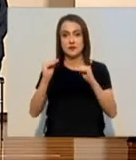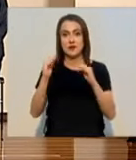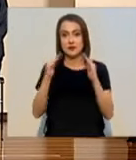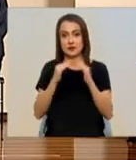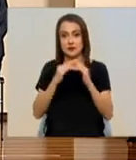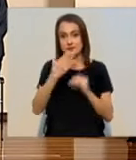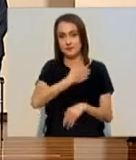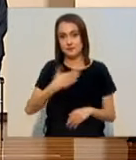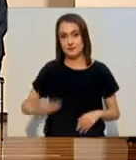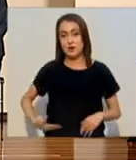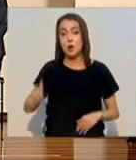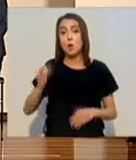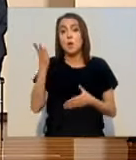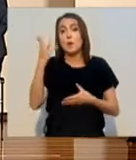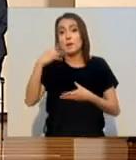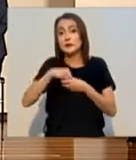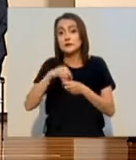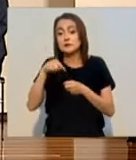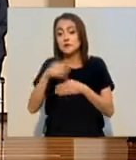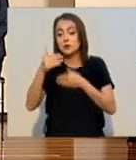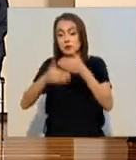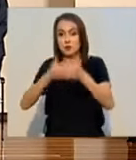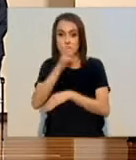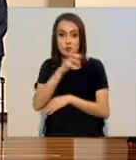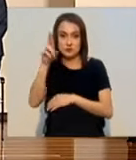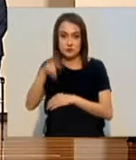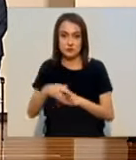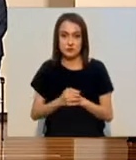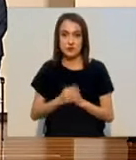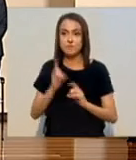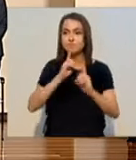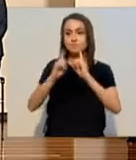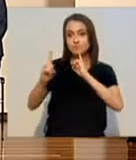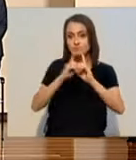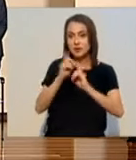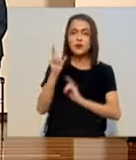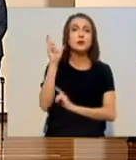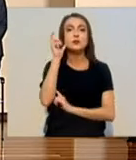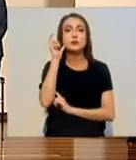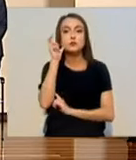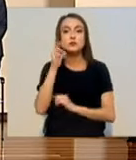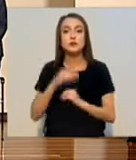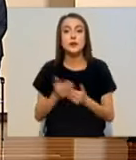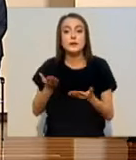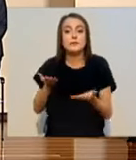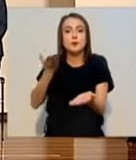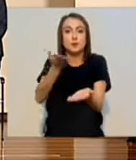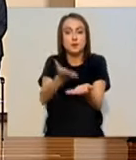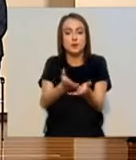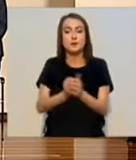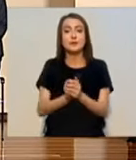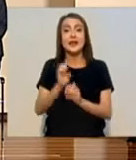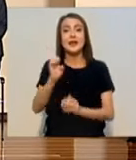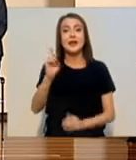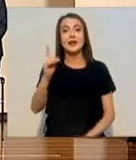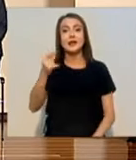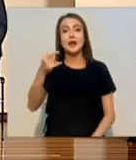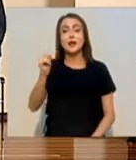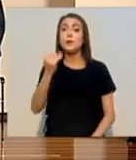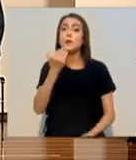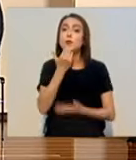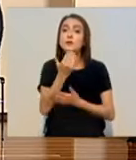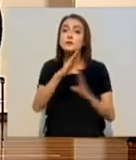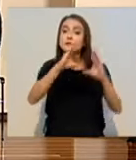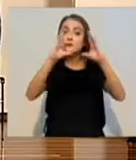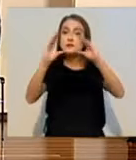Casa Presidencial. Como parte del proceso, Costa Rica dialoga, escucha, dialoga y propone. Don Edgar, muy buenas tardes.